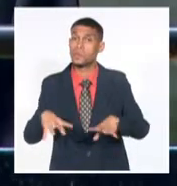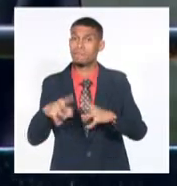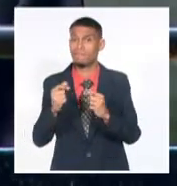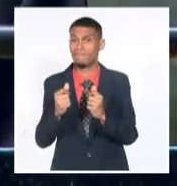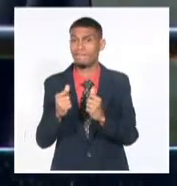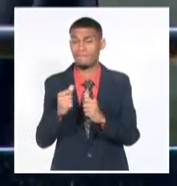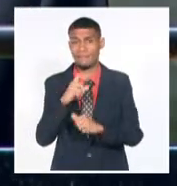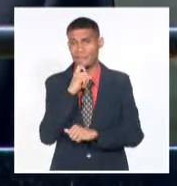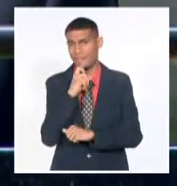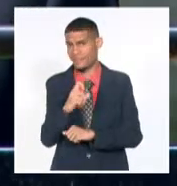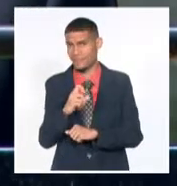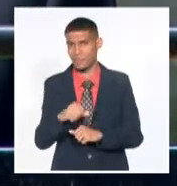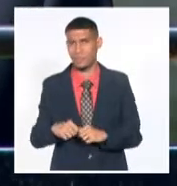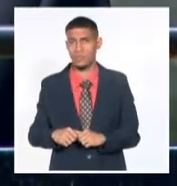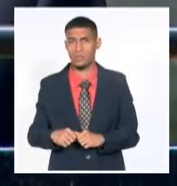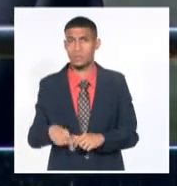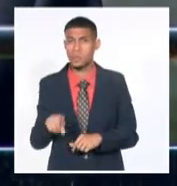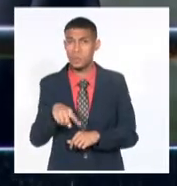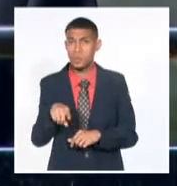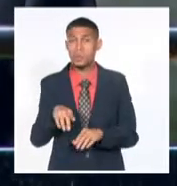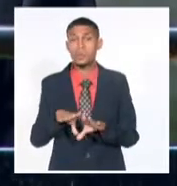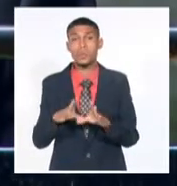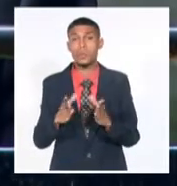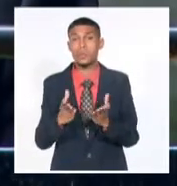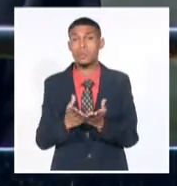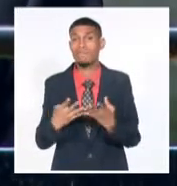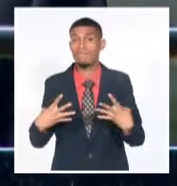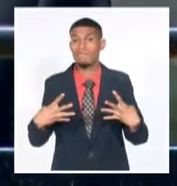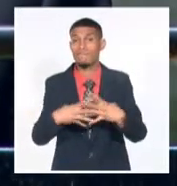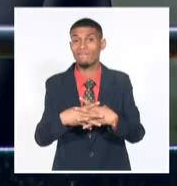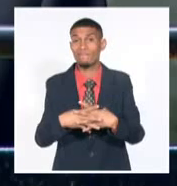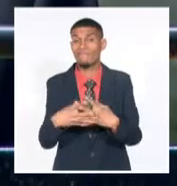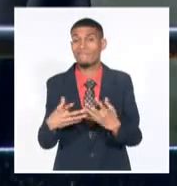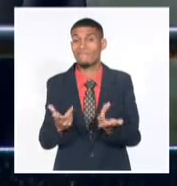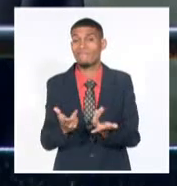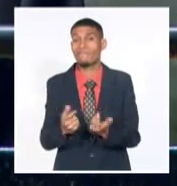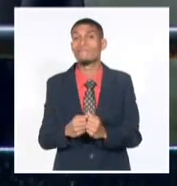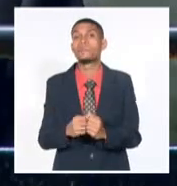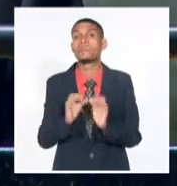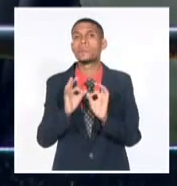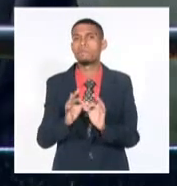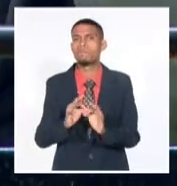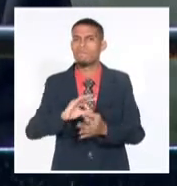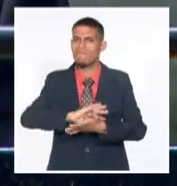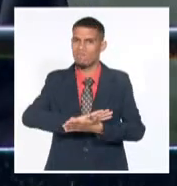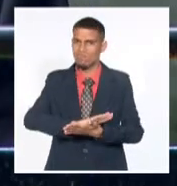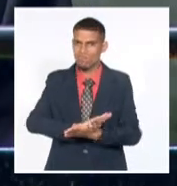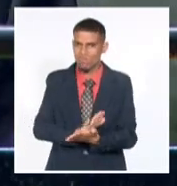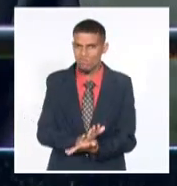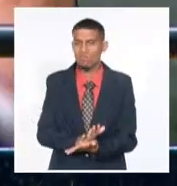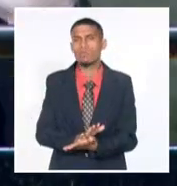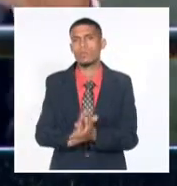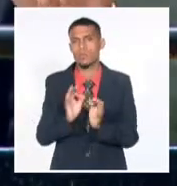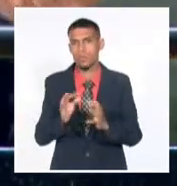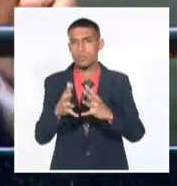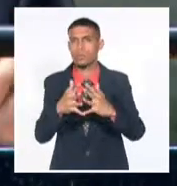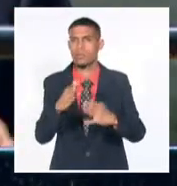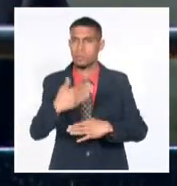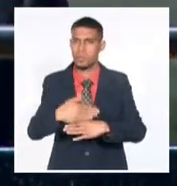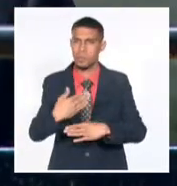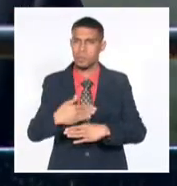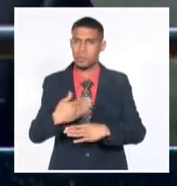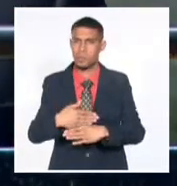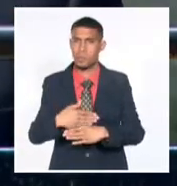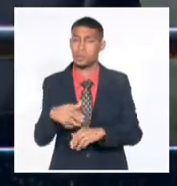la nación, está vinculado directamente con el recrudecimiento del bloqueo y